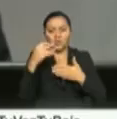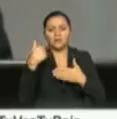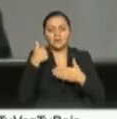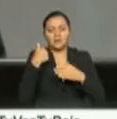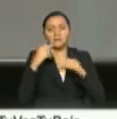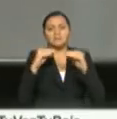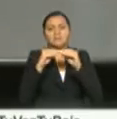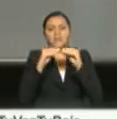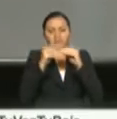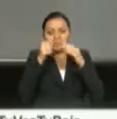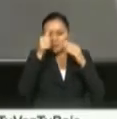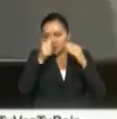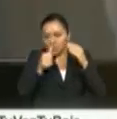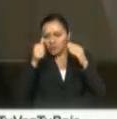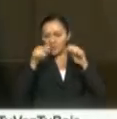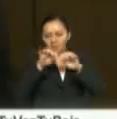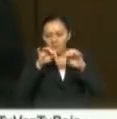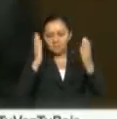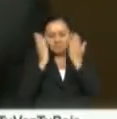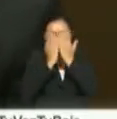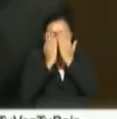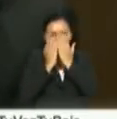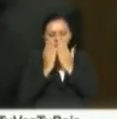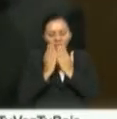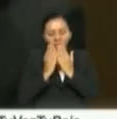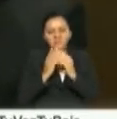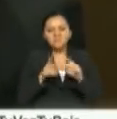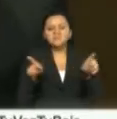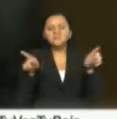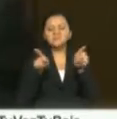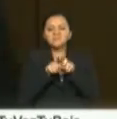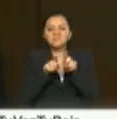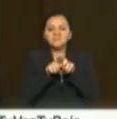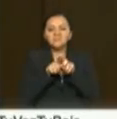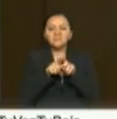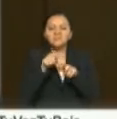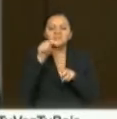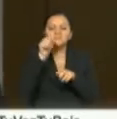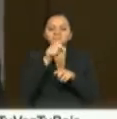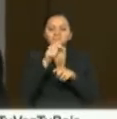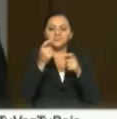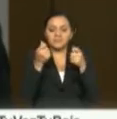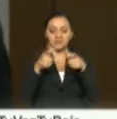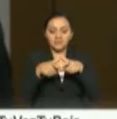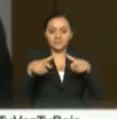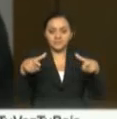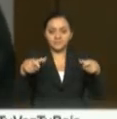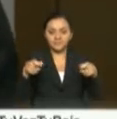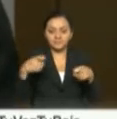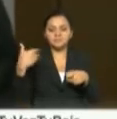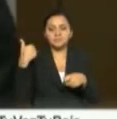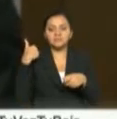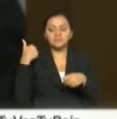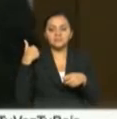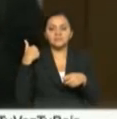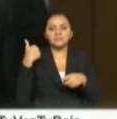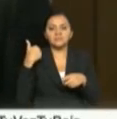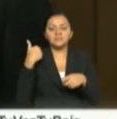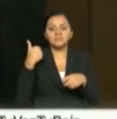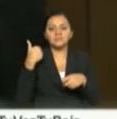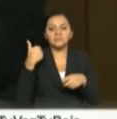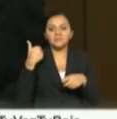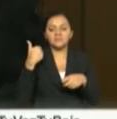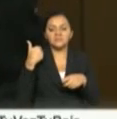varias láminas que han sido pegados. De la misma manera, billetes que tengan menos de la